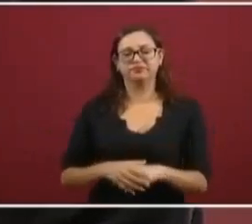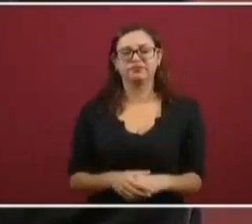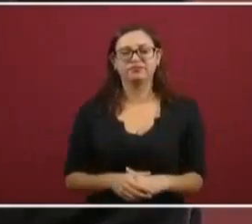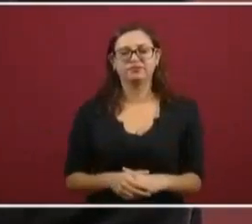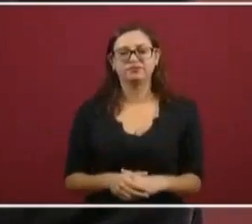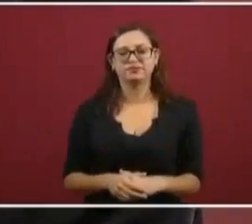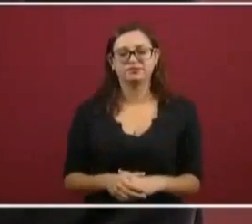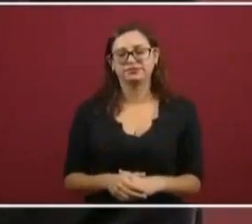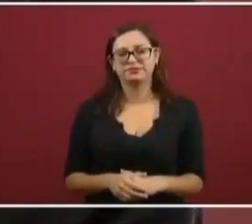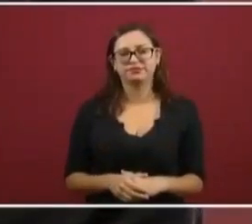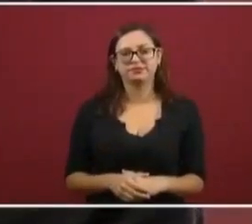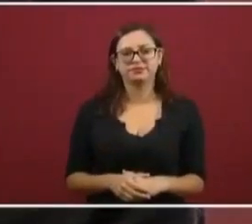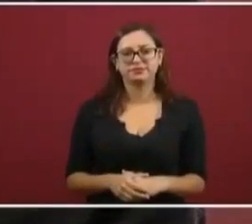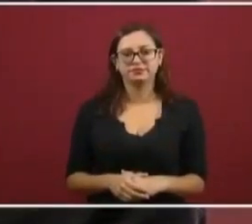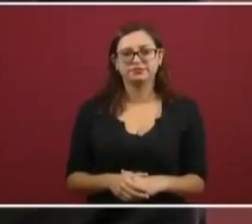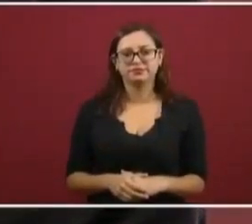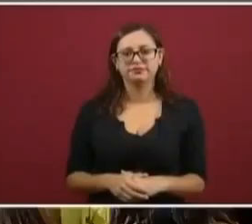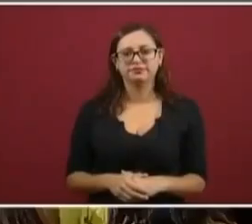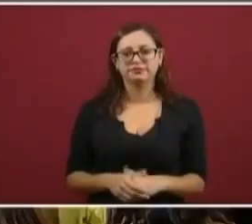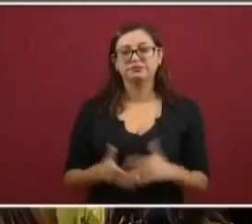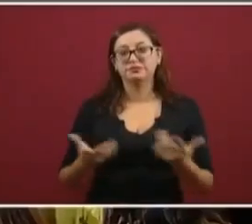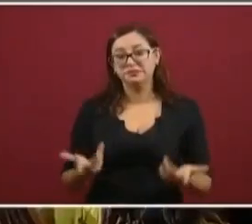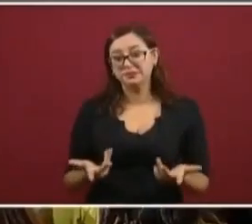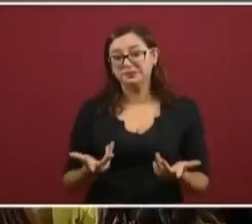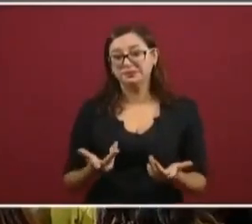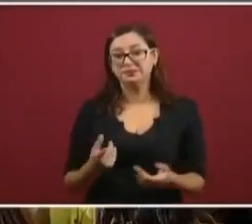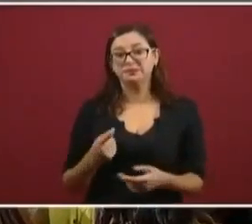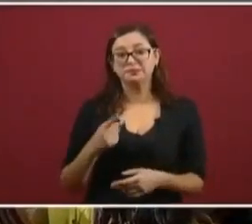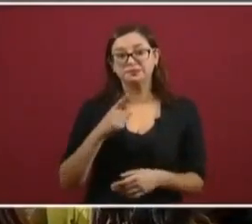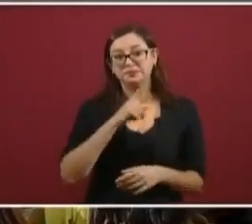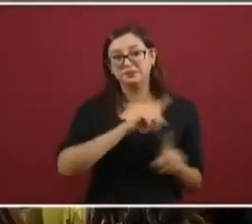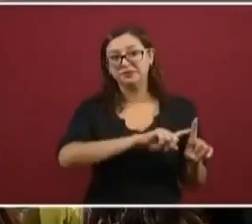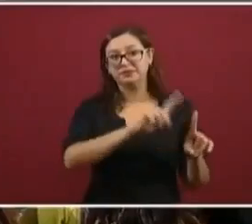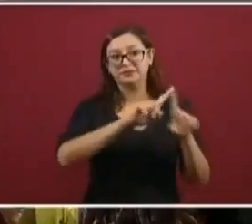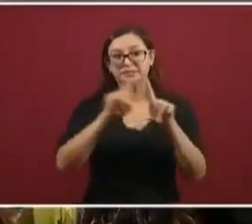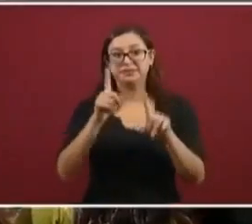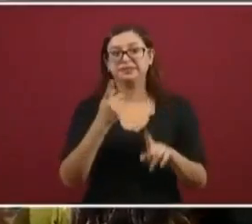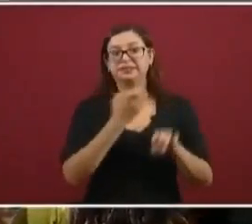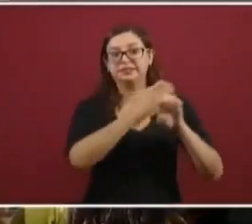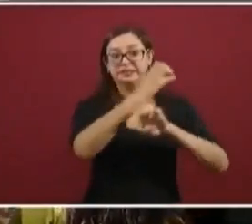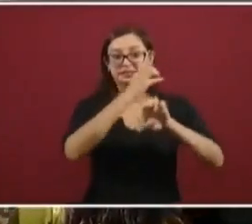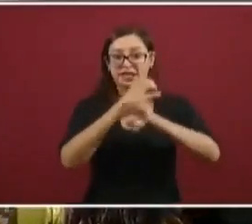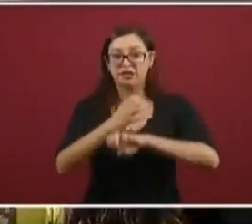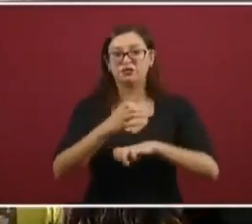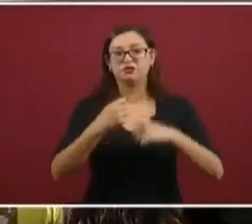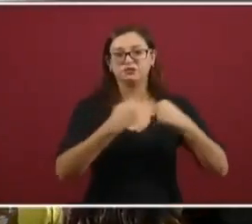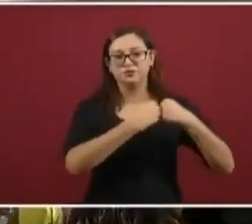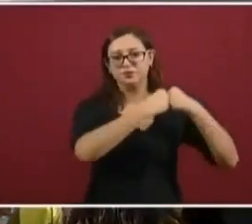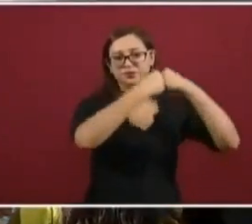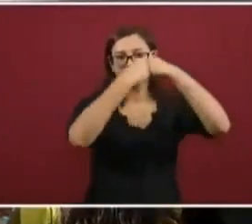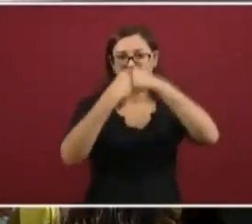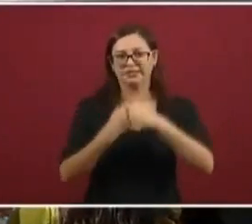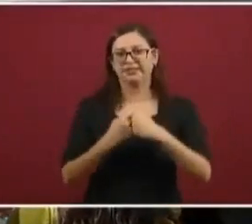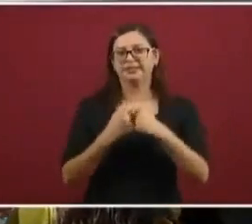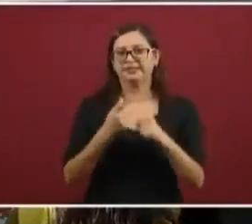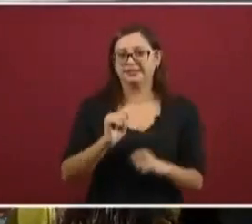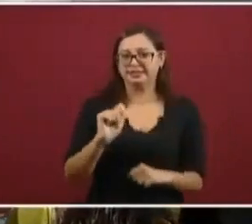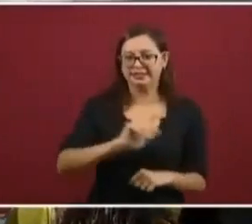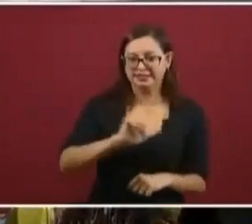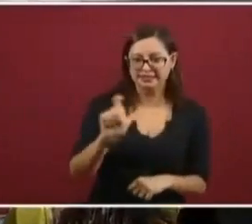Estados Unidos sobre todo en los estados de Texas en los